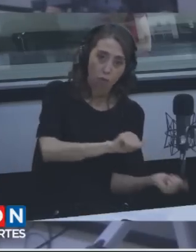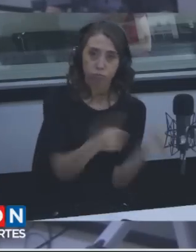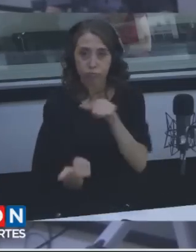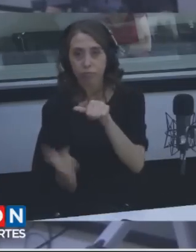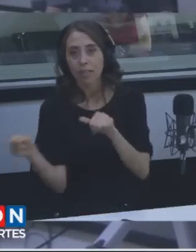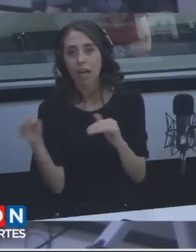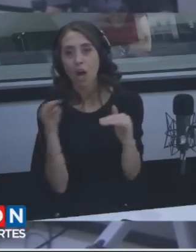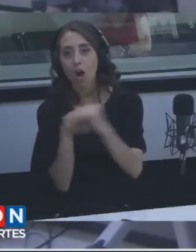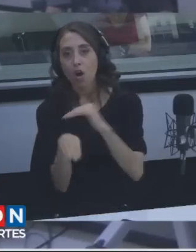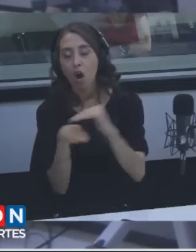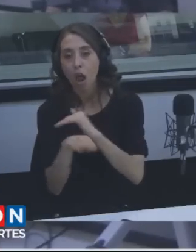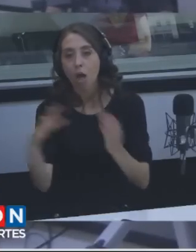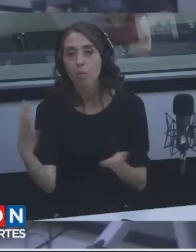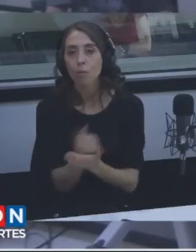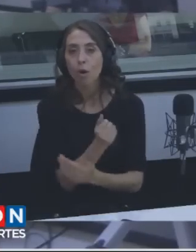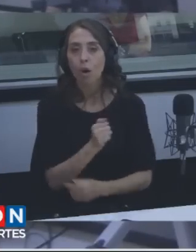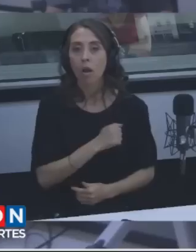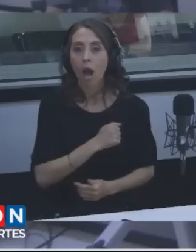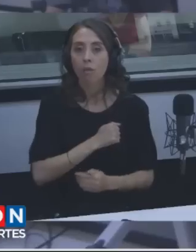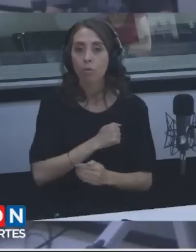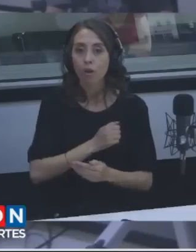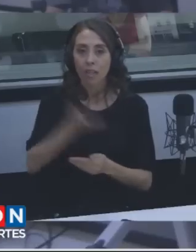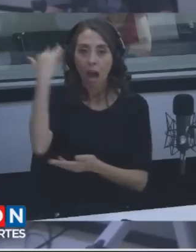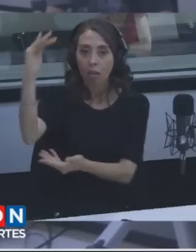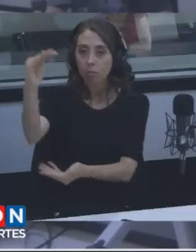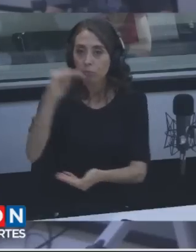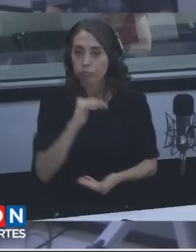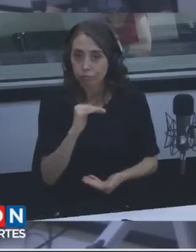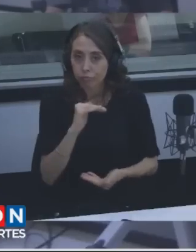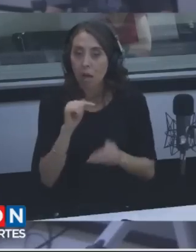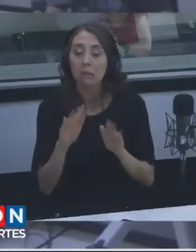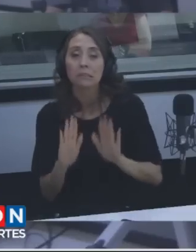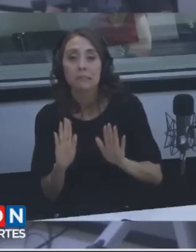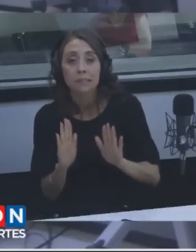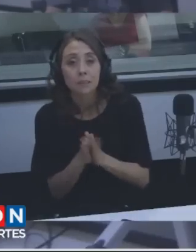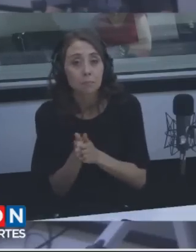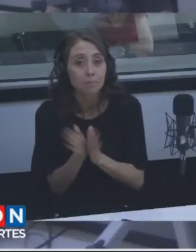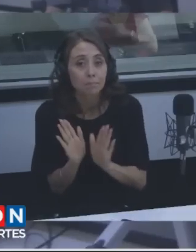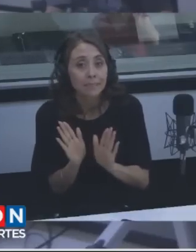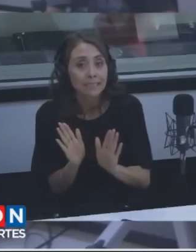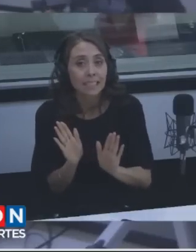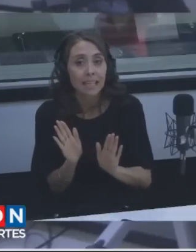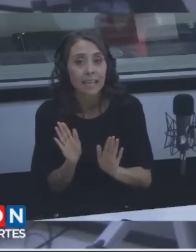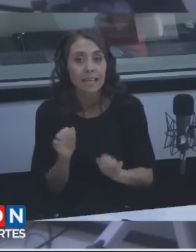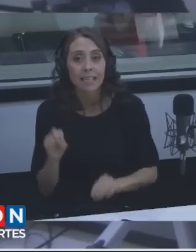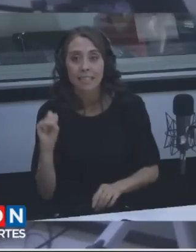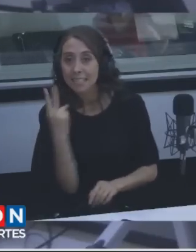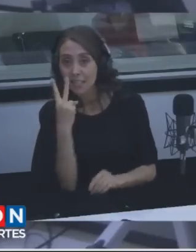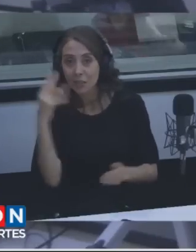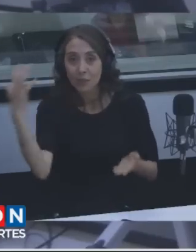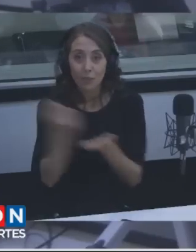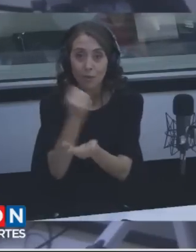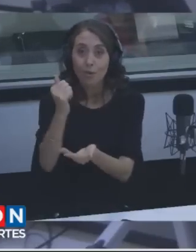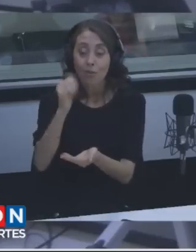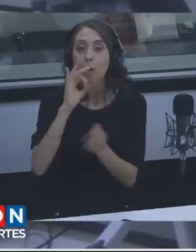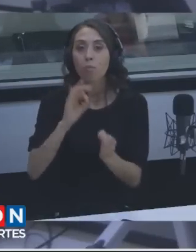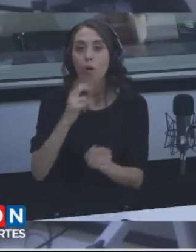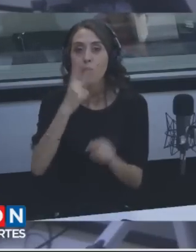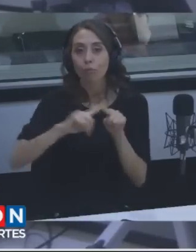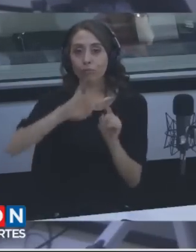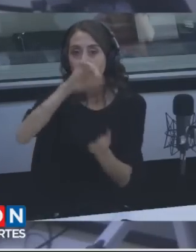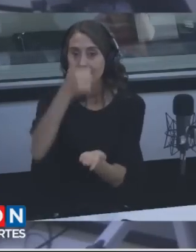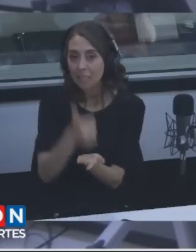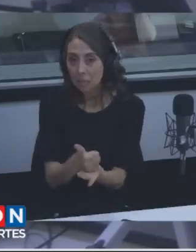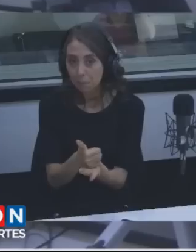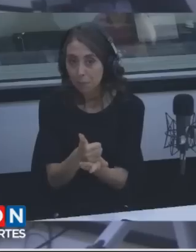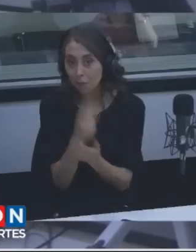que la Católica consiguió su estrella anterior y están a la expectativa entonces de obtener este bicampeonato. Otra reflexión más de